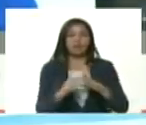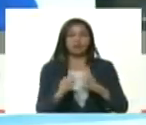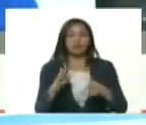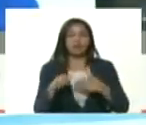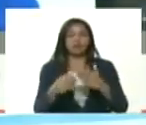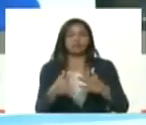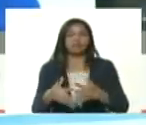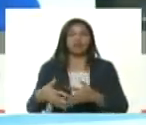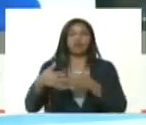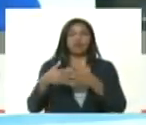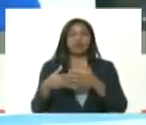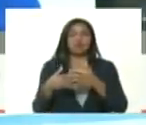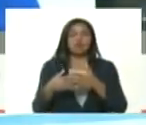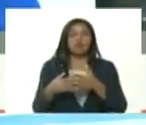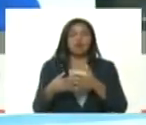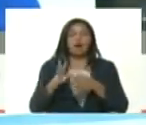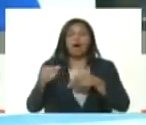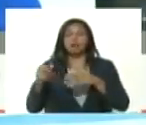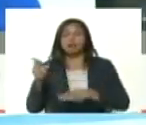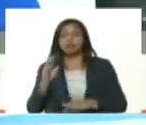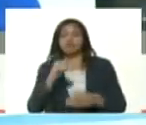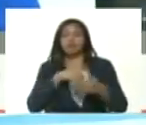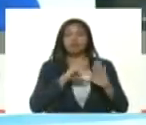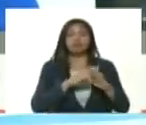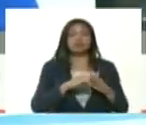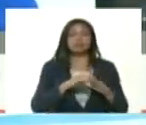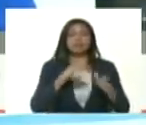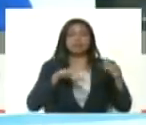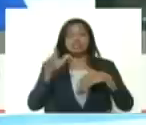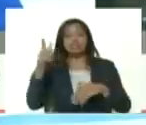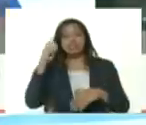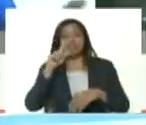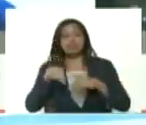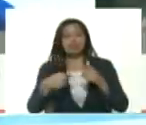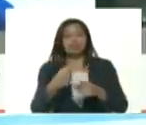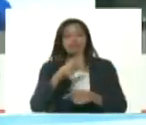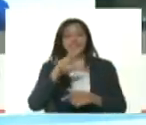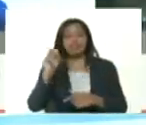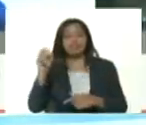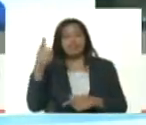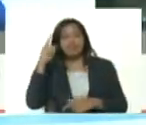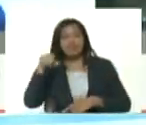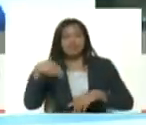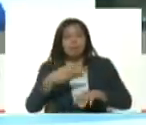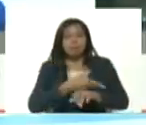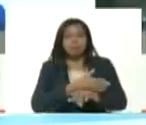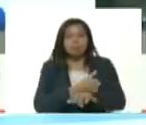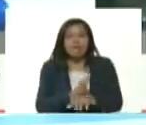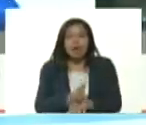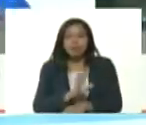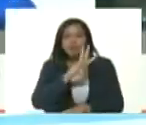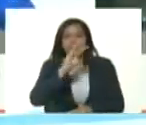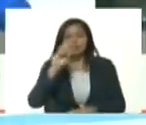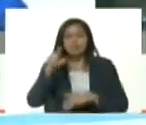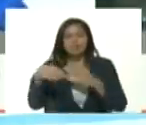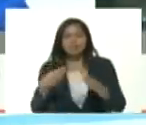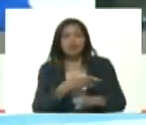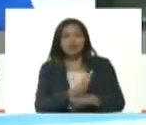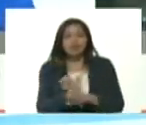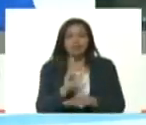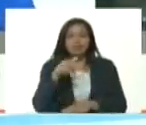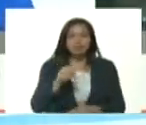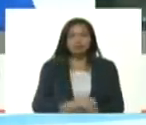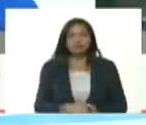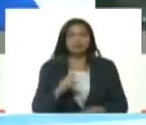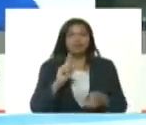Unidos declaró la cuarentena. Pero la declararon 15 días, 30 días después, tarde, 40 días tarde.